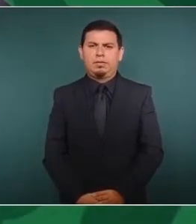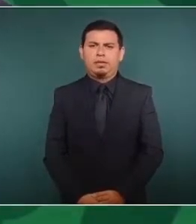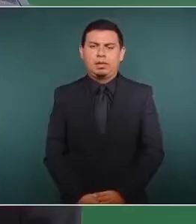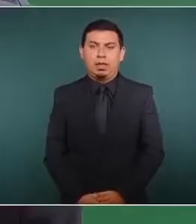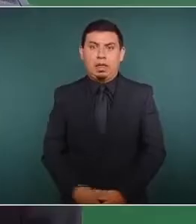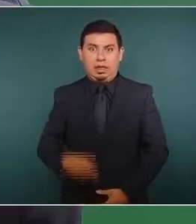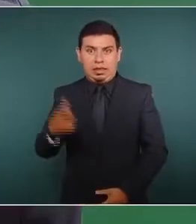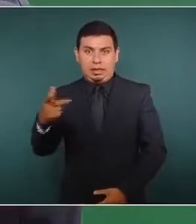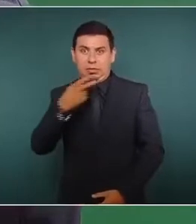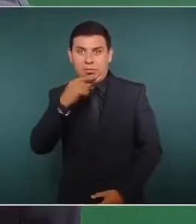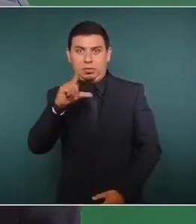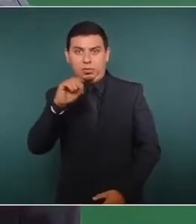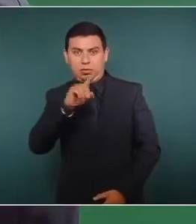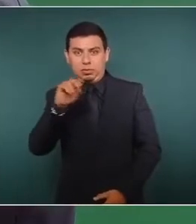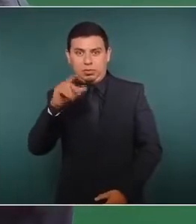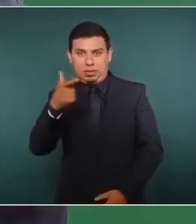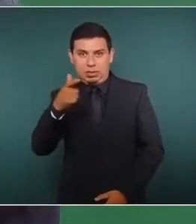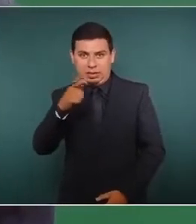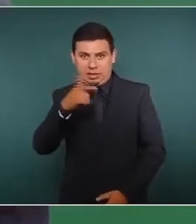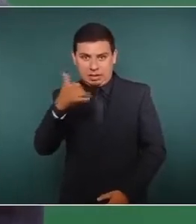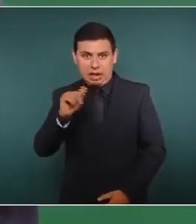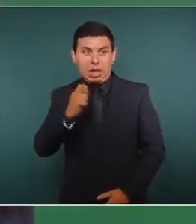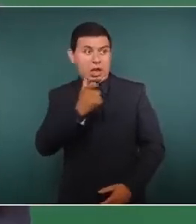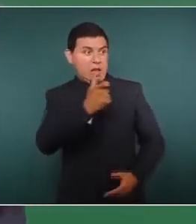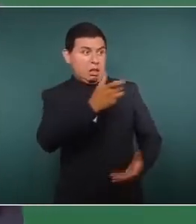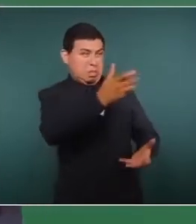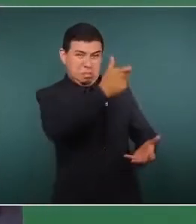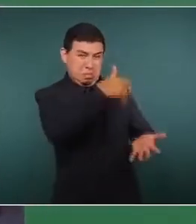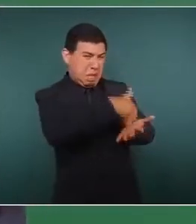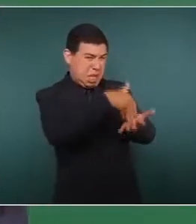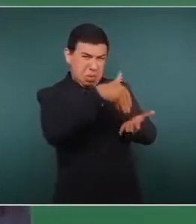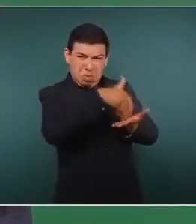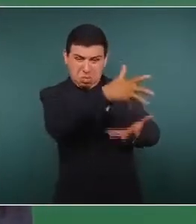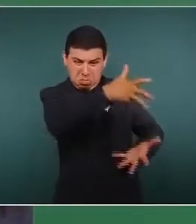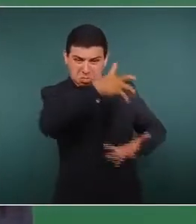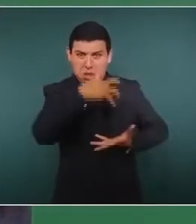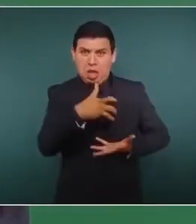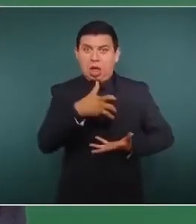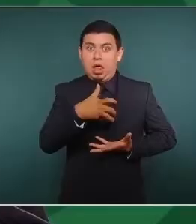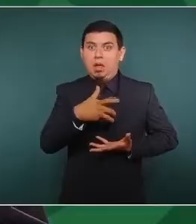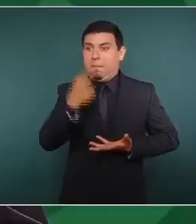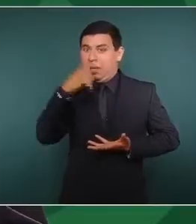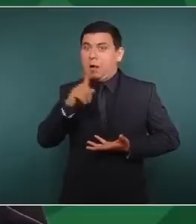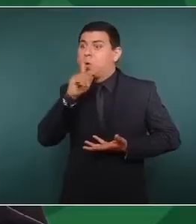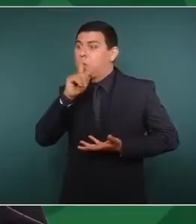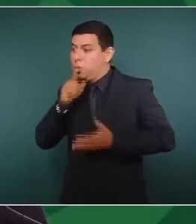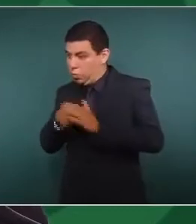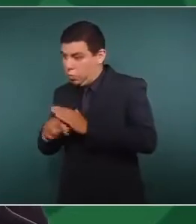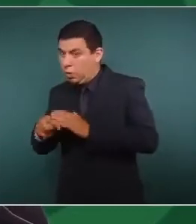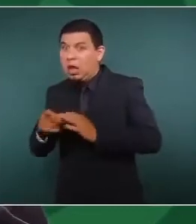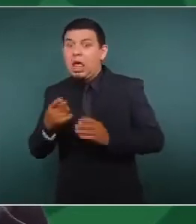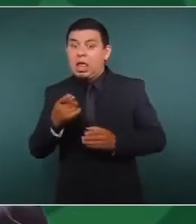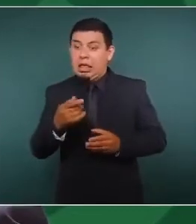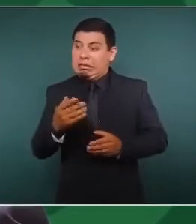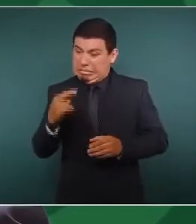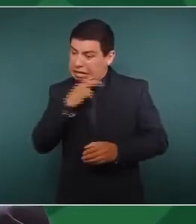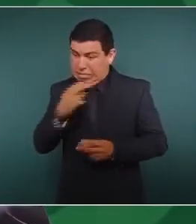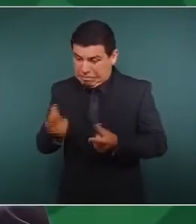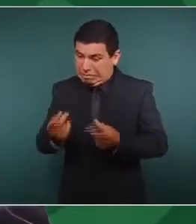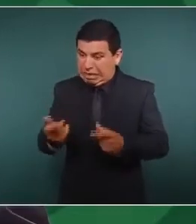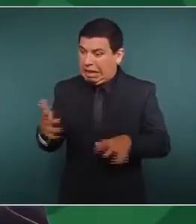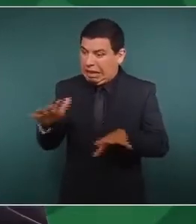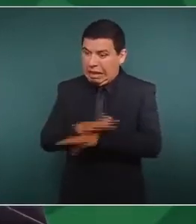comprar, sobornar a legisladores y que se aprobara la reforma